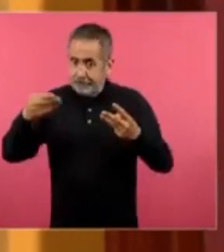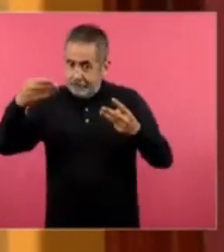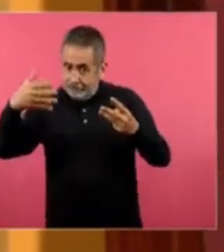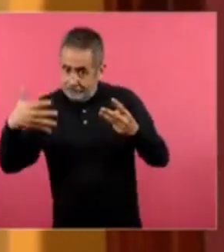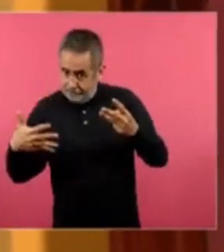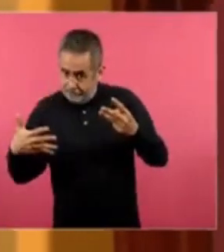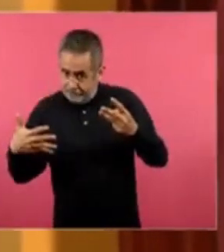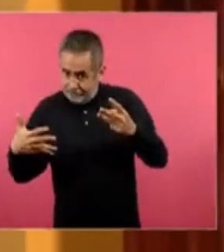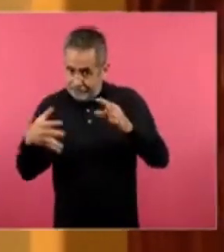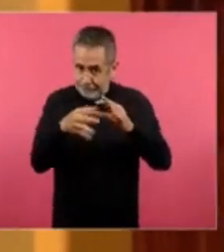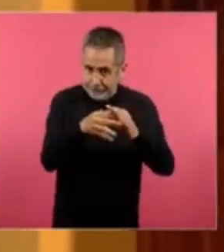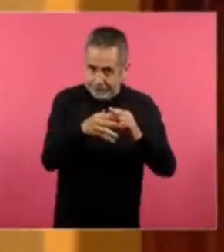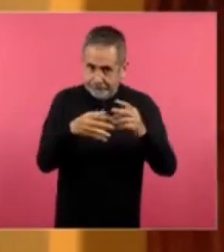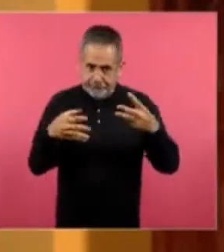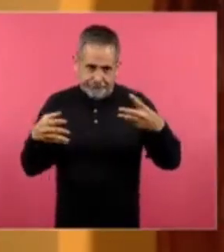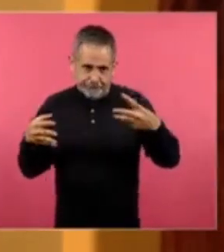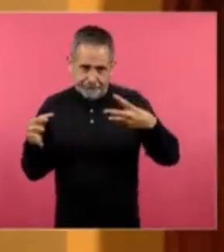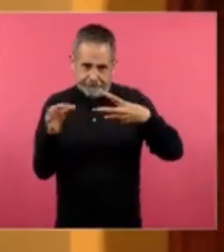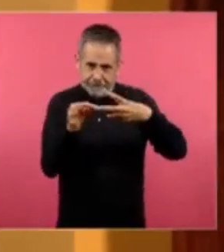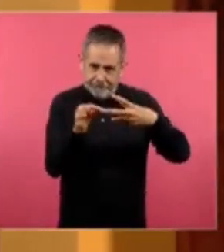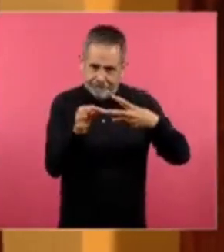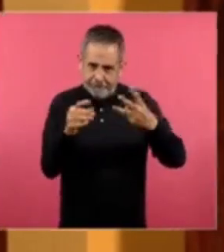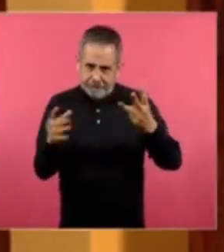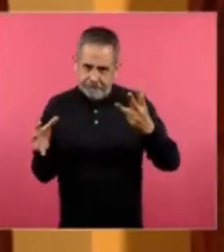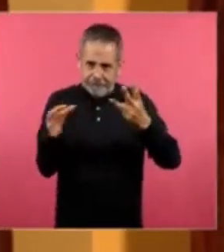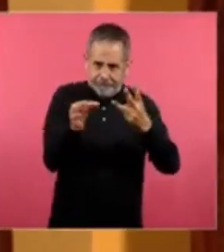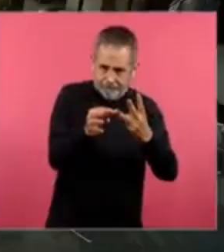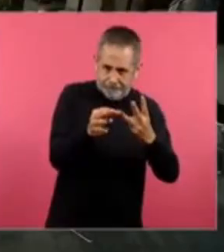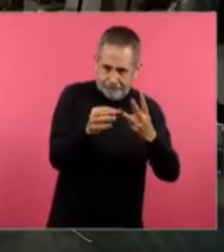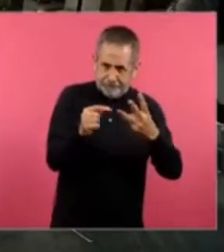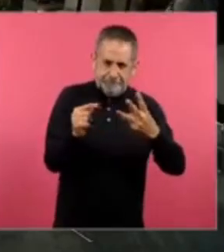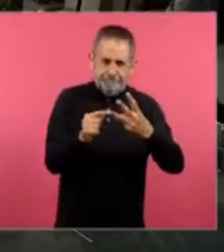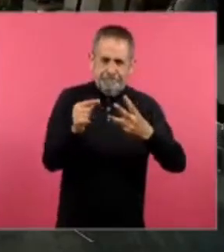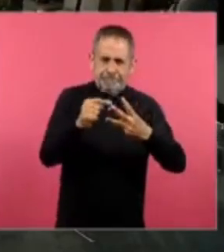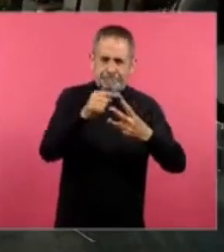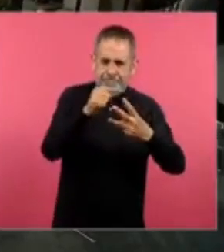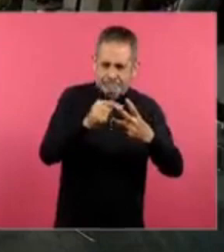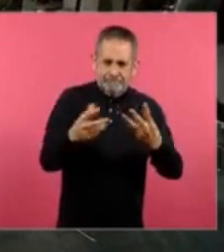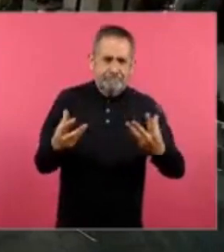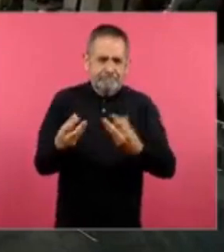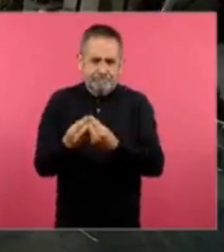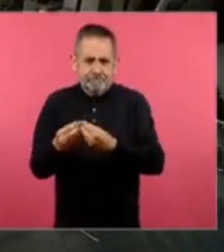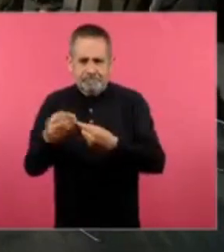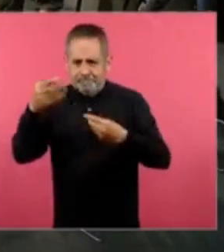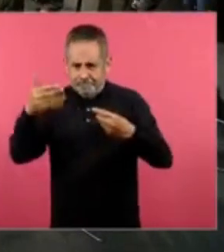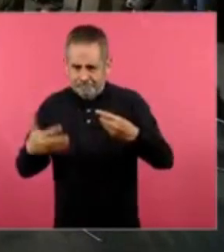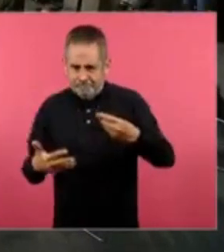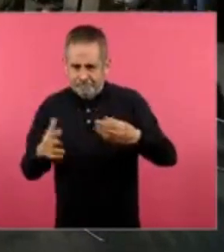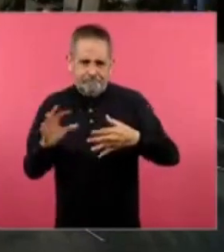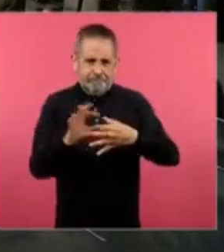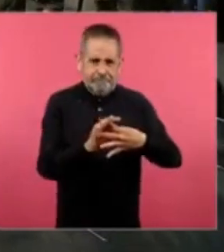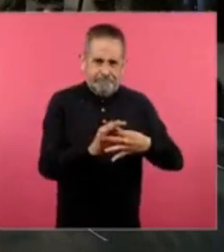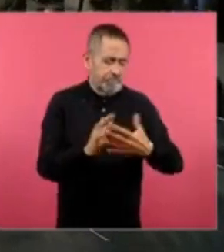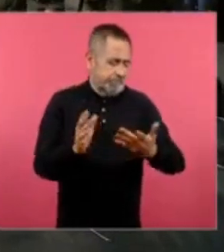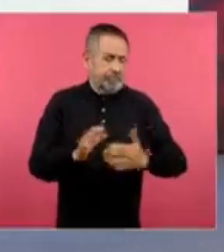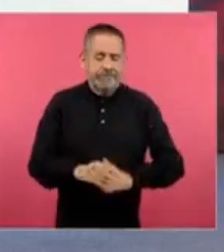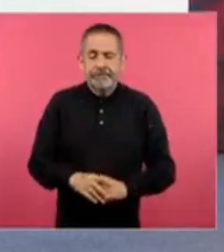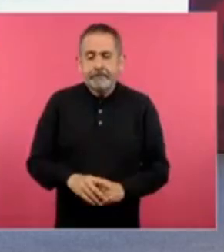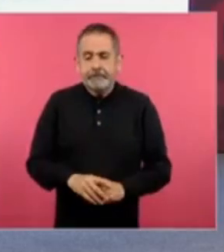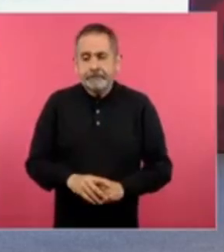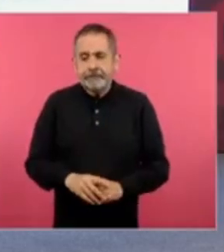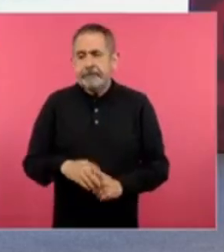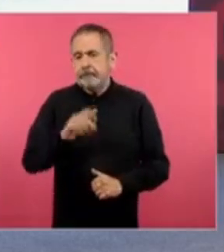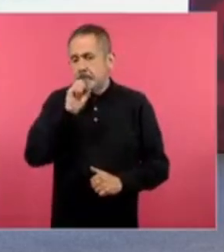un fin de apoyar el trabajo que se desarrolla en los proyectos. Son lecturas que